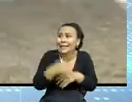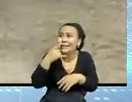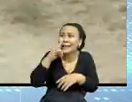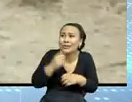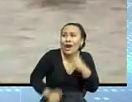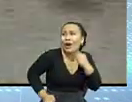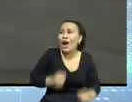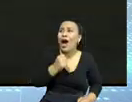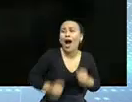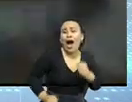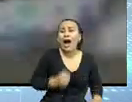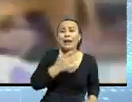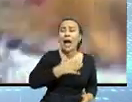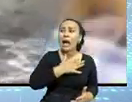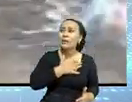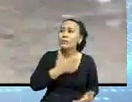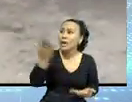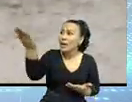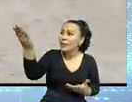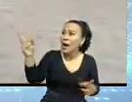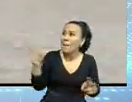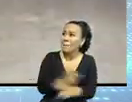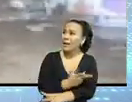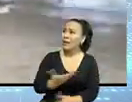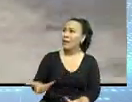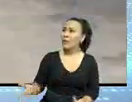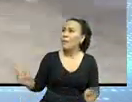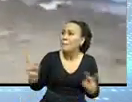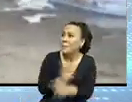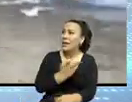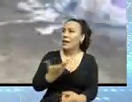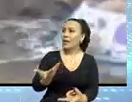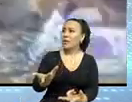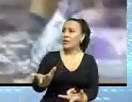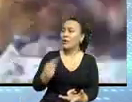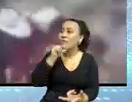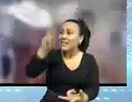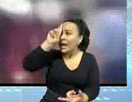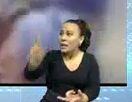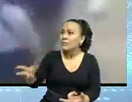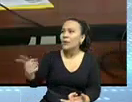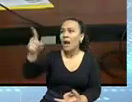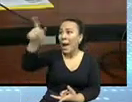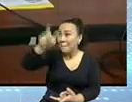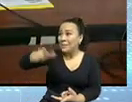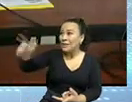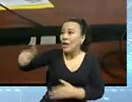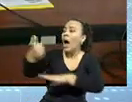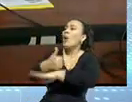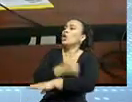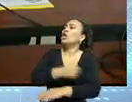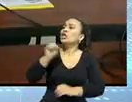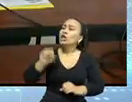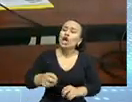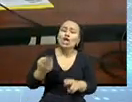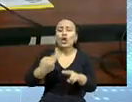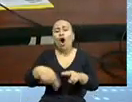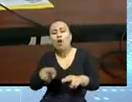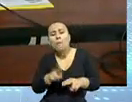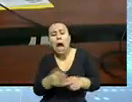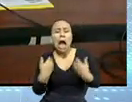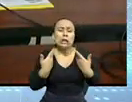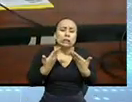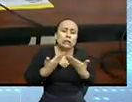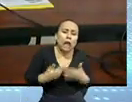Salen corriendo, exactamente. Asustados. Por supuesto, por supuesto. Esta gente debe estar en la cárcel, señores. Exacto. En la